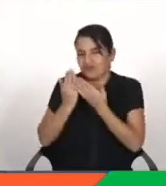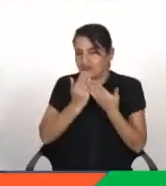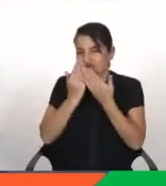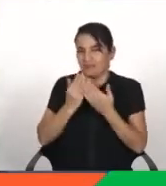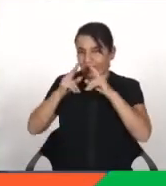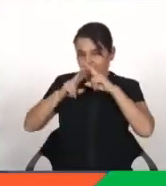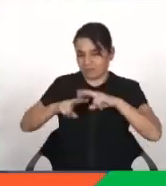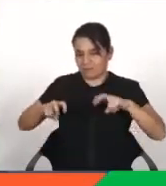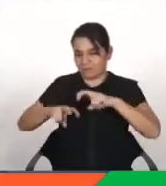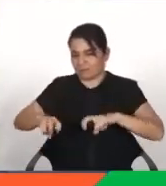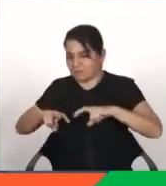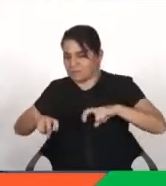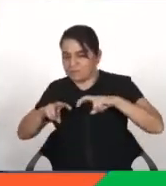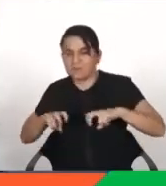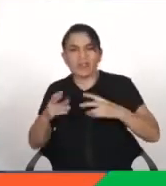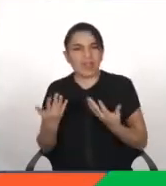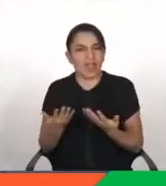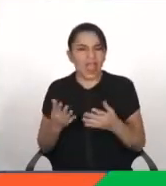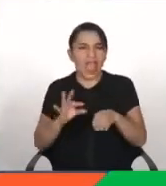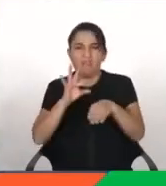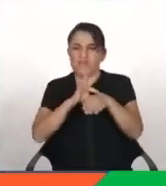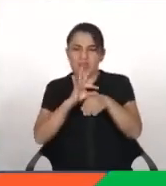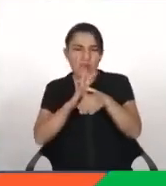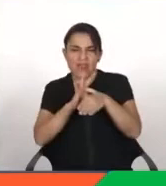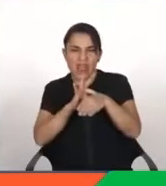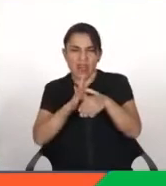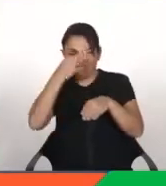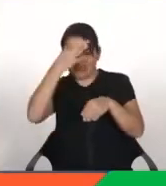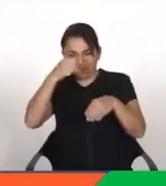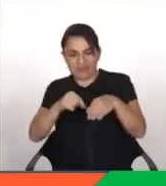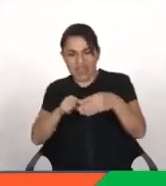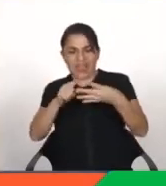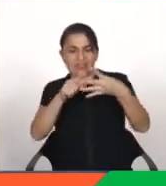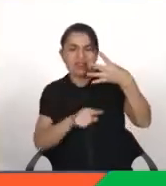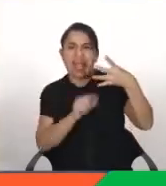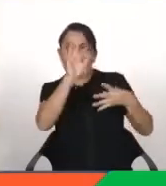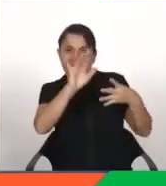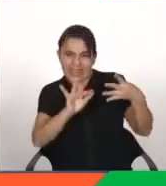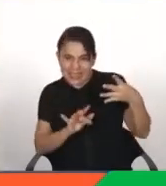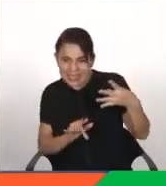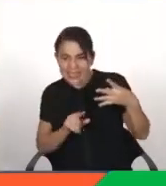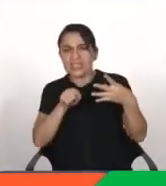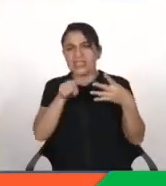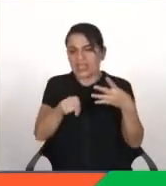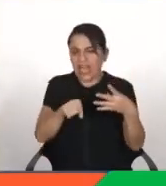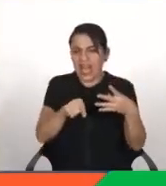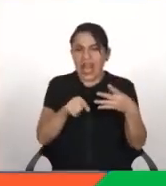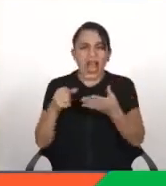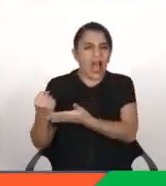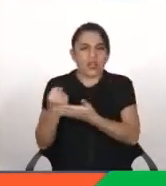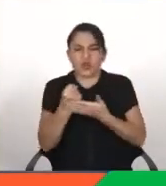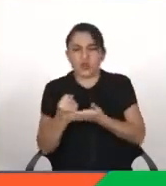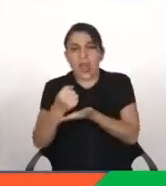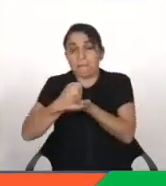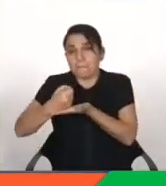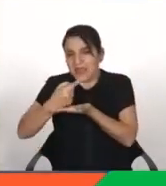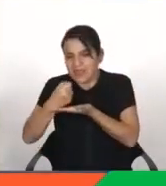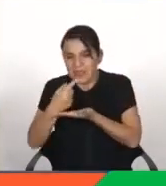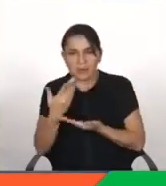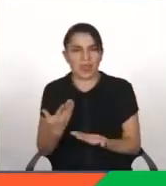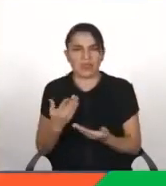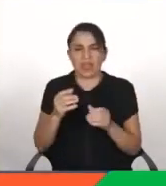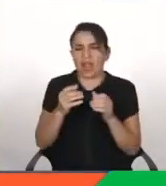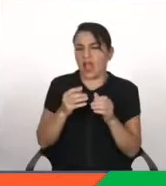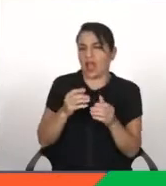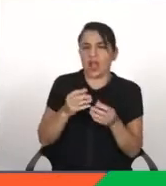la enfermedad, qué tipo de alteración supone, estudiar pues, qué medicamentos pueden ayudar a esa enfermedad, qué efectos secundarios tienen también.